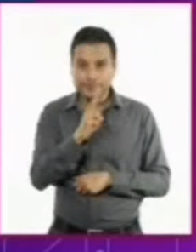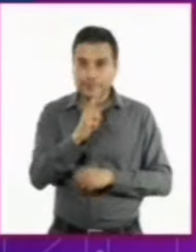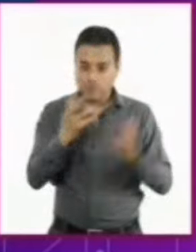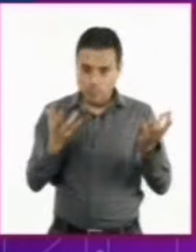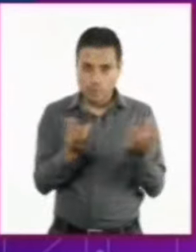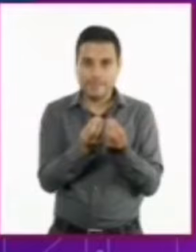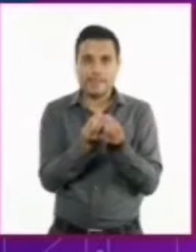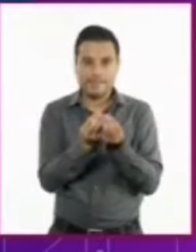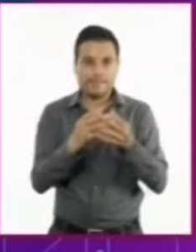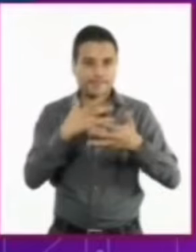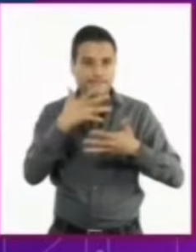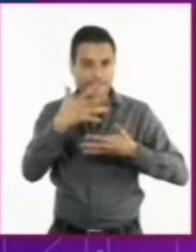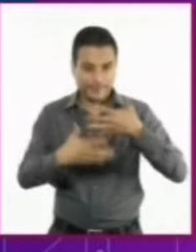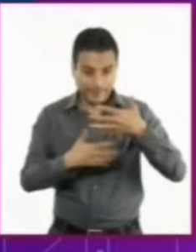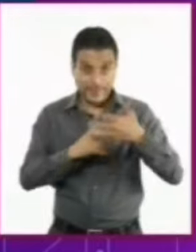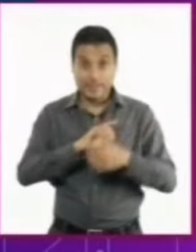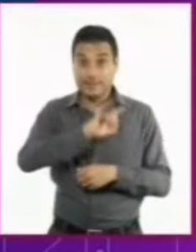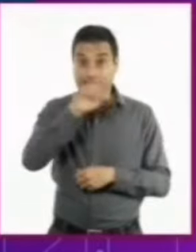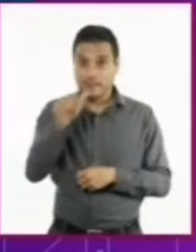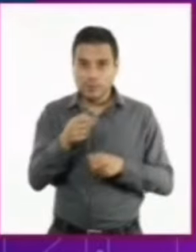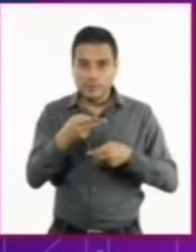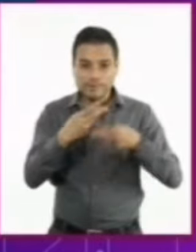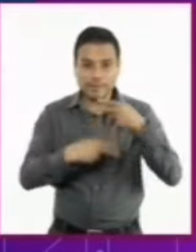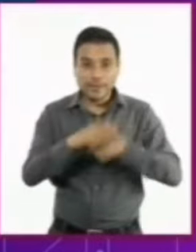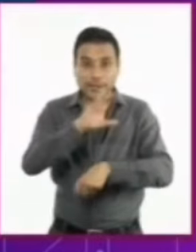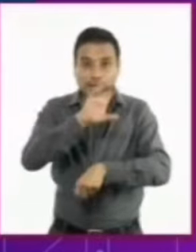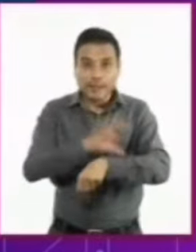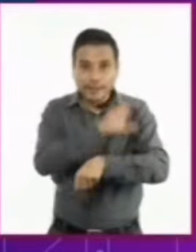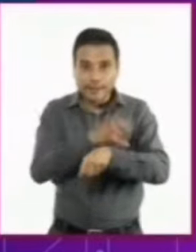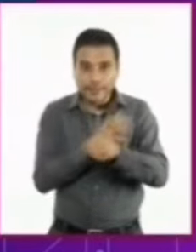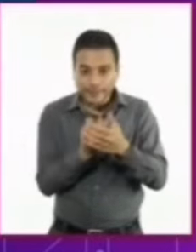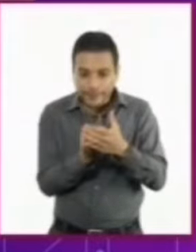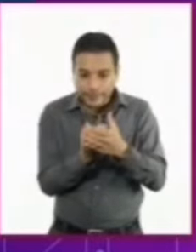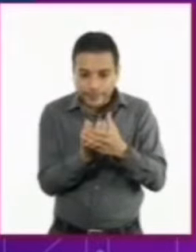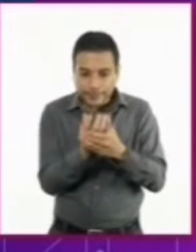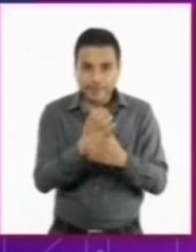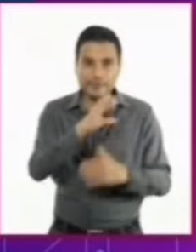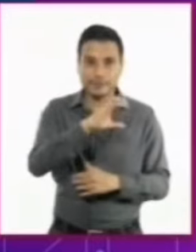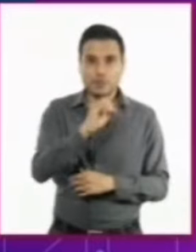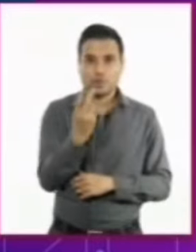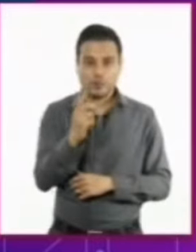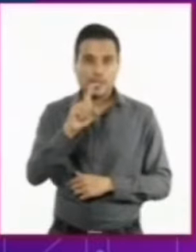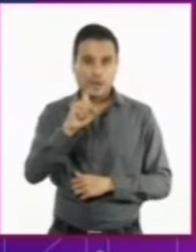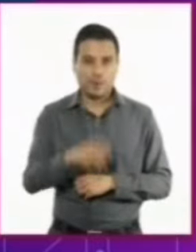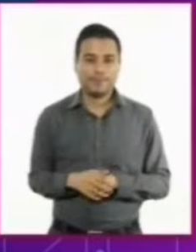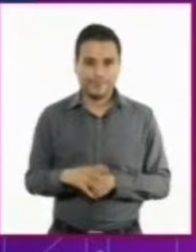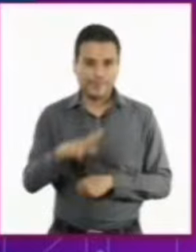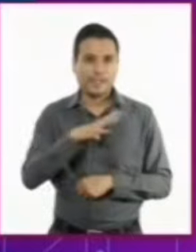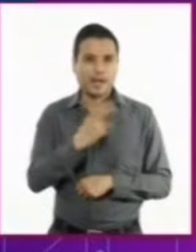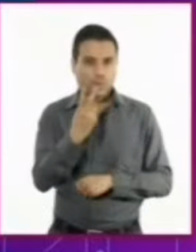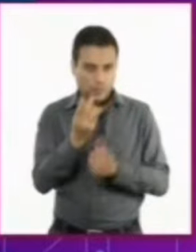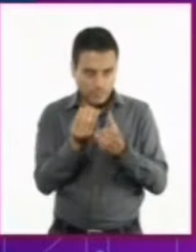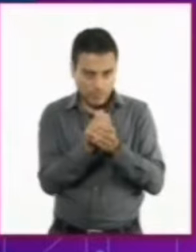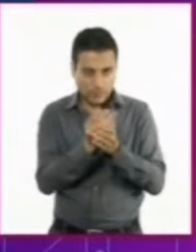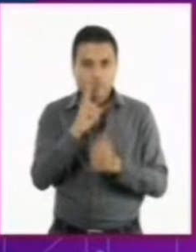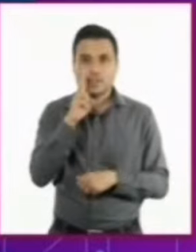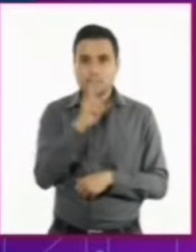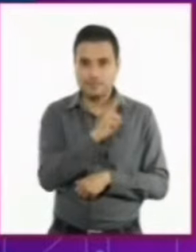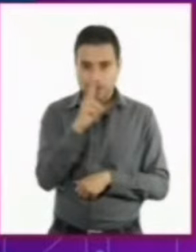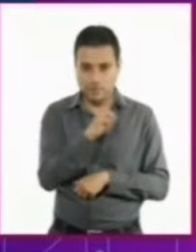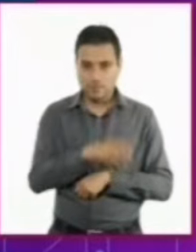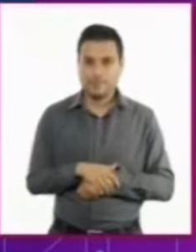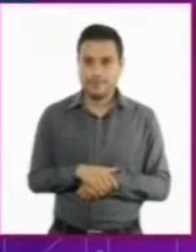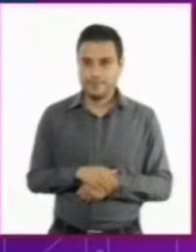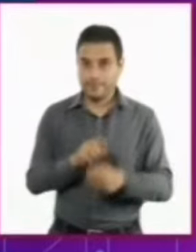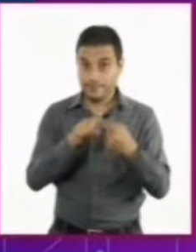Cuando esto sucede, se libera energía y se forma dióxido de carbono y agua. Existen dos tipos de respiración. Por un lado,